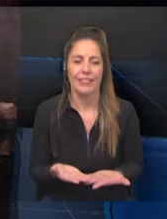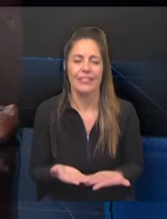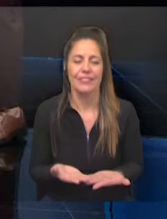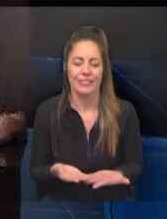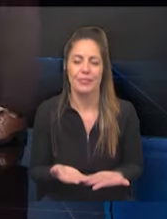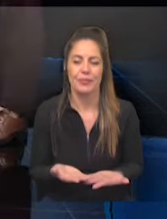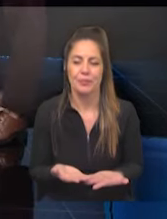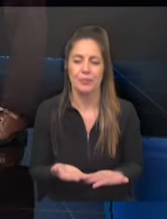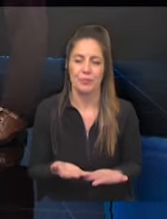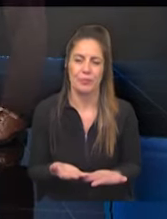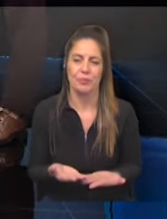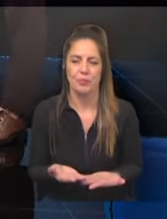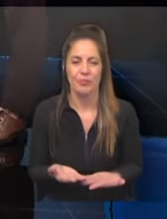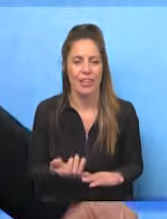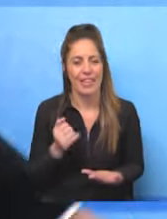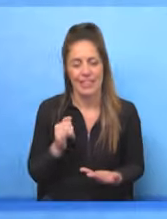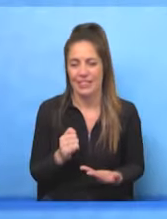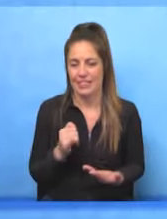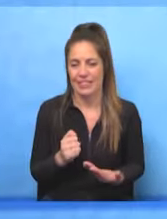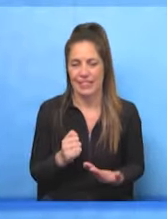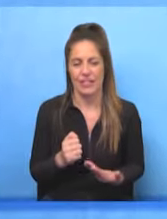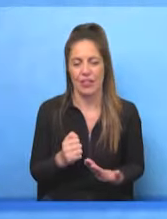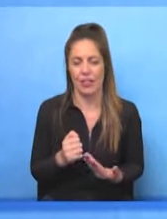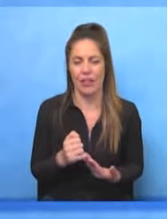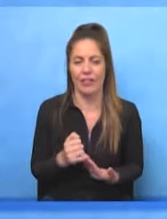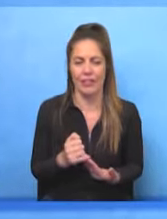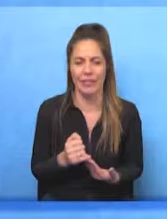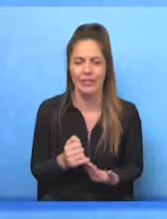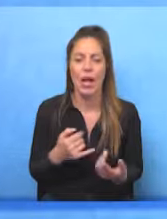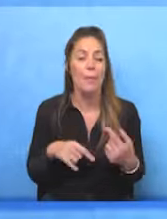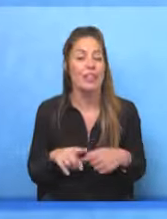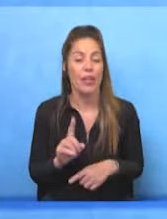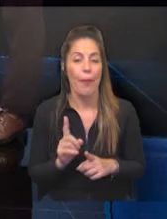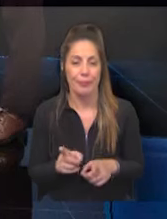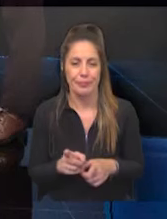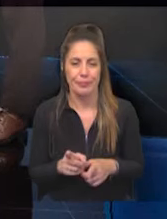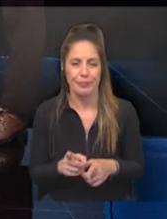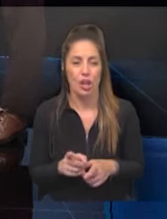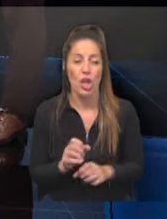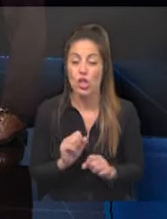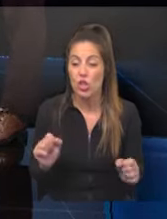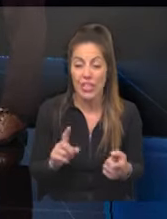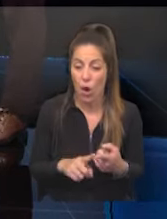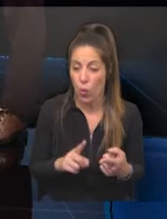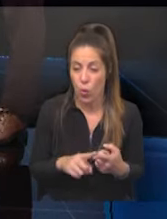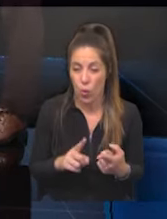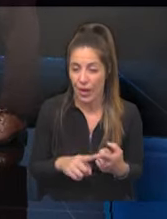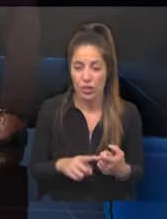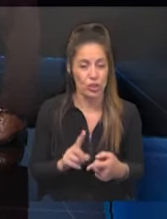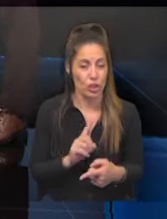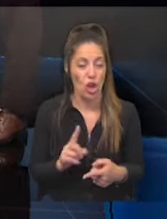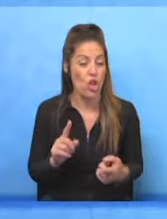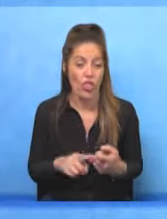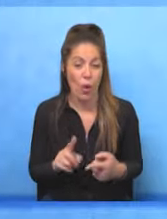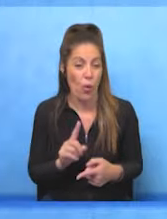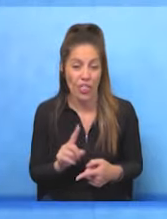Y claro que sí se está per pero aparte no se ponen de acuerdo Wilmar no se